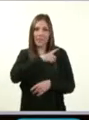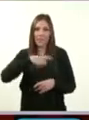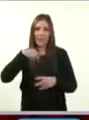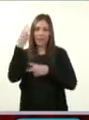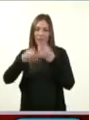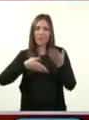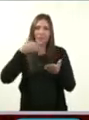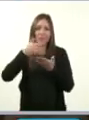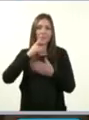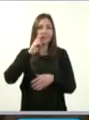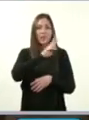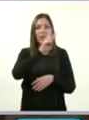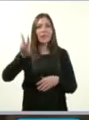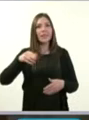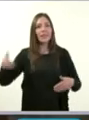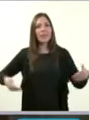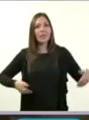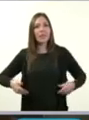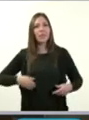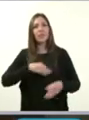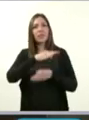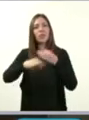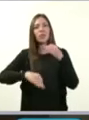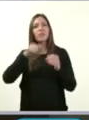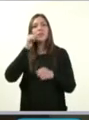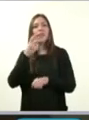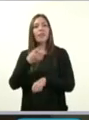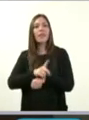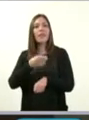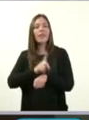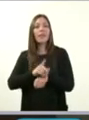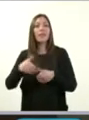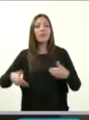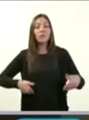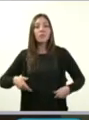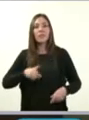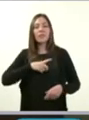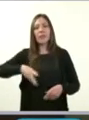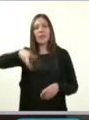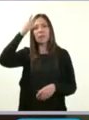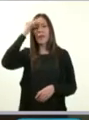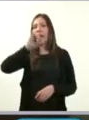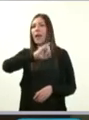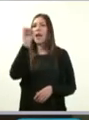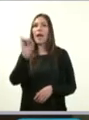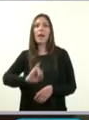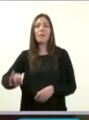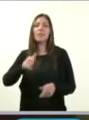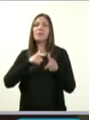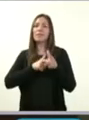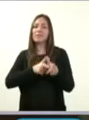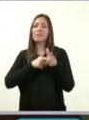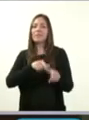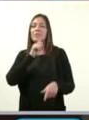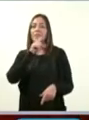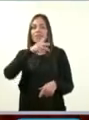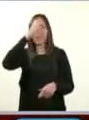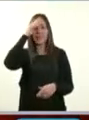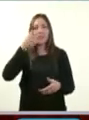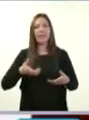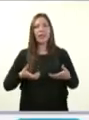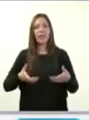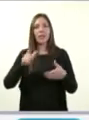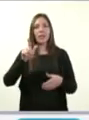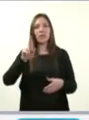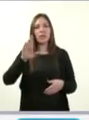Claro. pues mucho que aprender, como tú dices, hasta ustedes aprenden cada vez que interpretan la Nunca obra. dejas de aprender, realmente. Exacto, calle Lucerna número